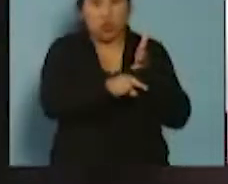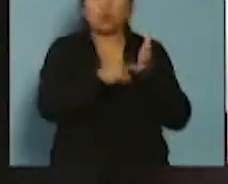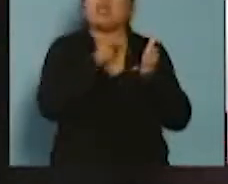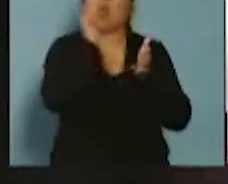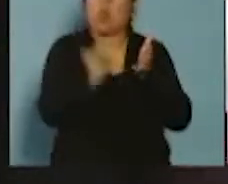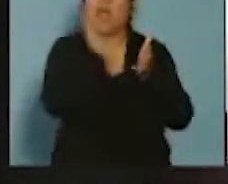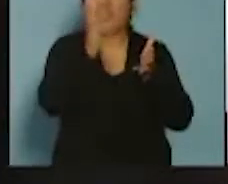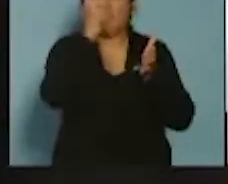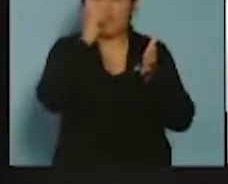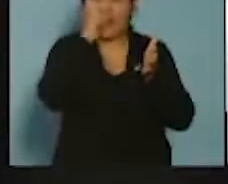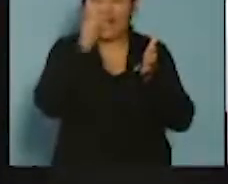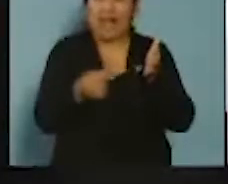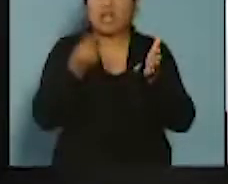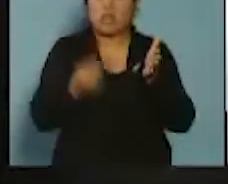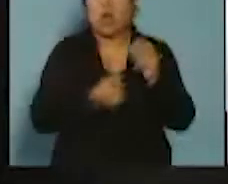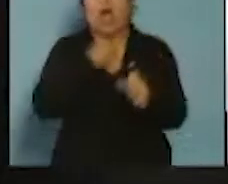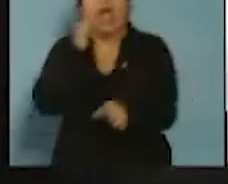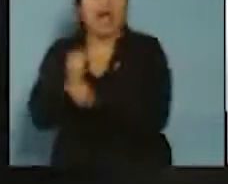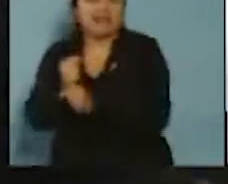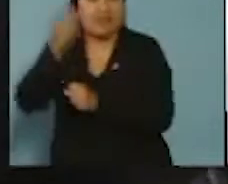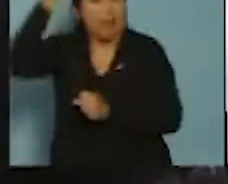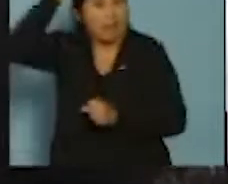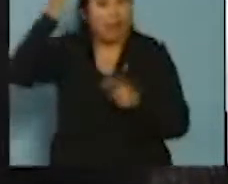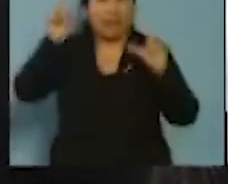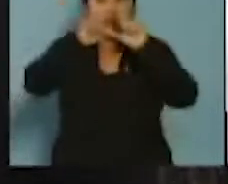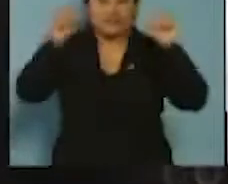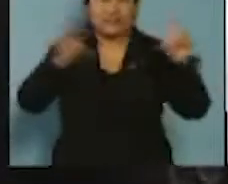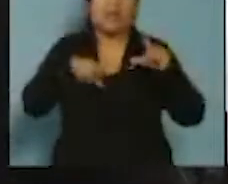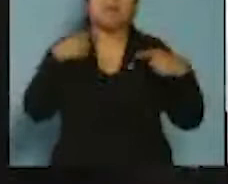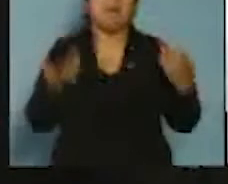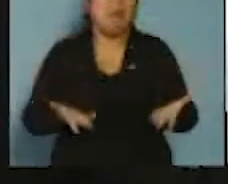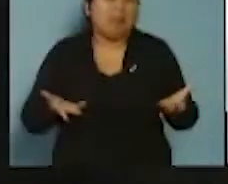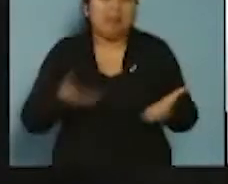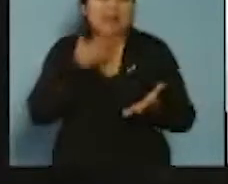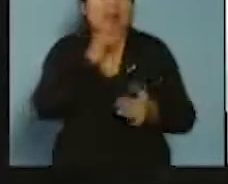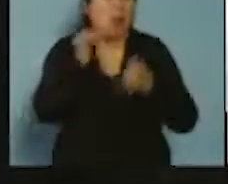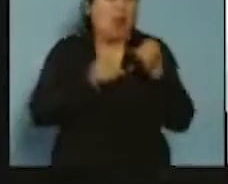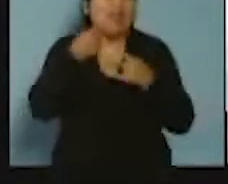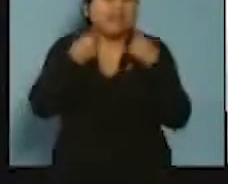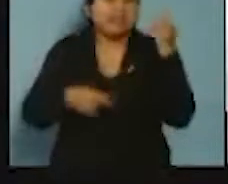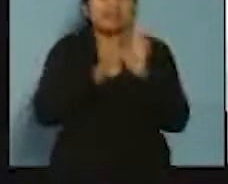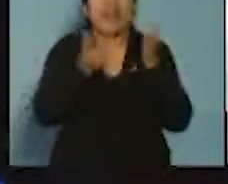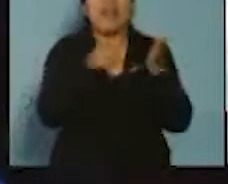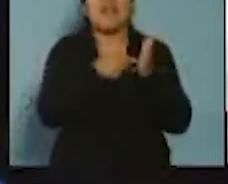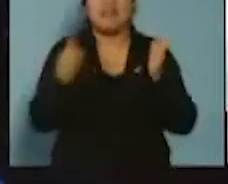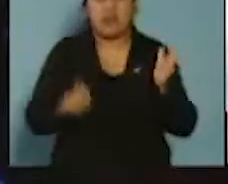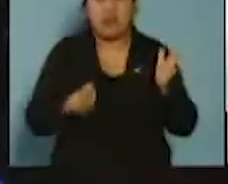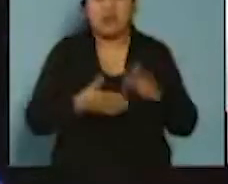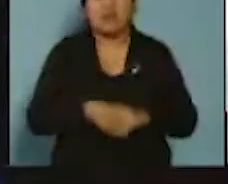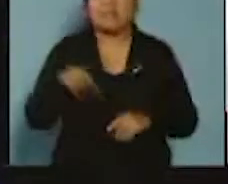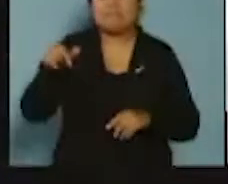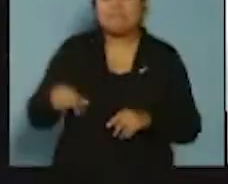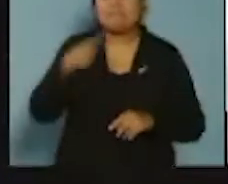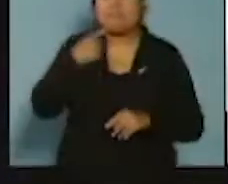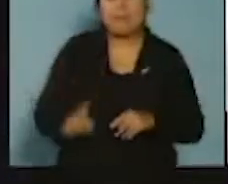hasta el papá nos puede dar una referencia de ello bueno en mi primer libro fue